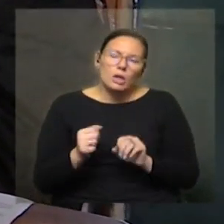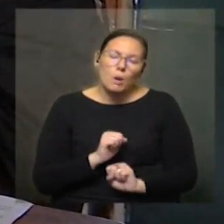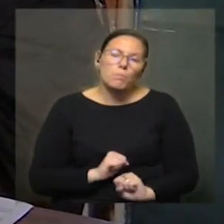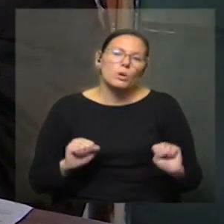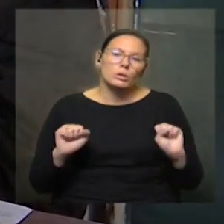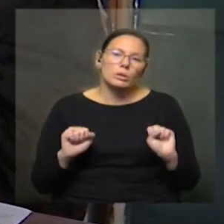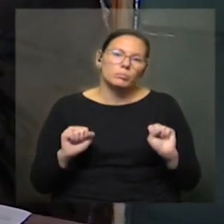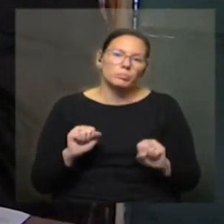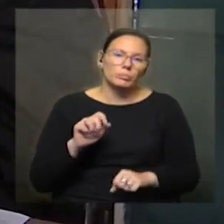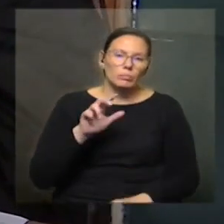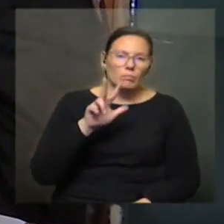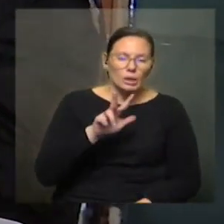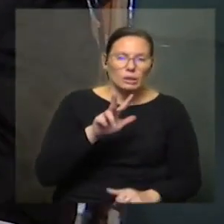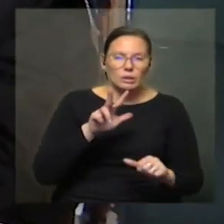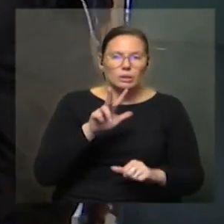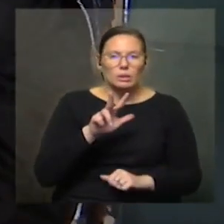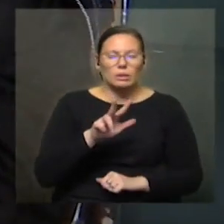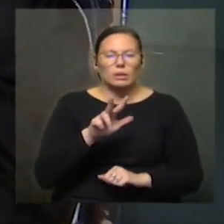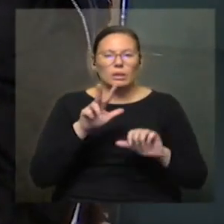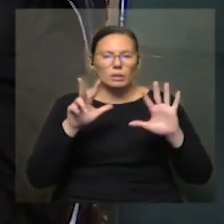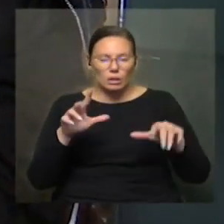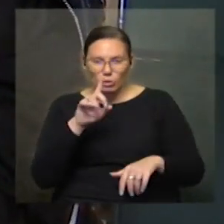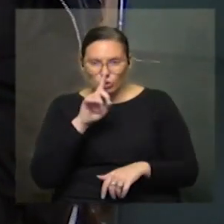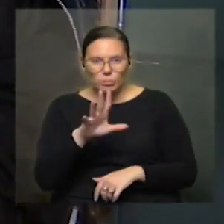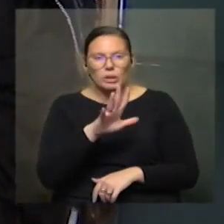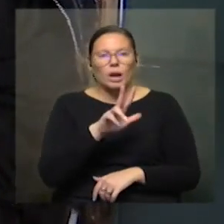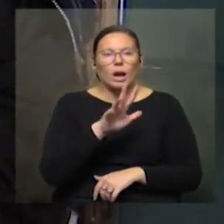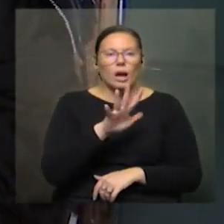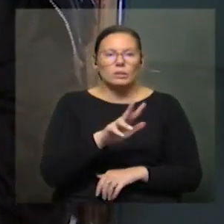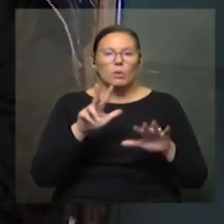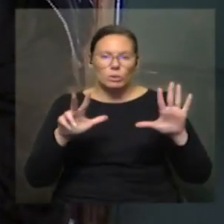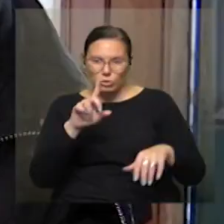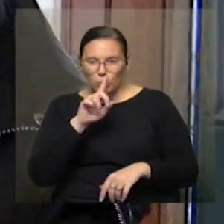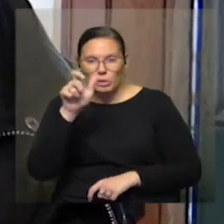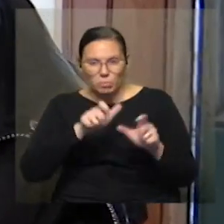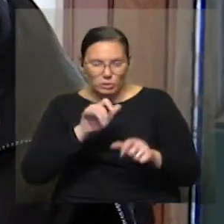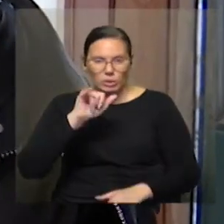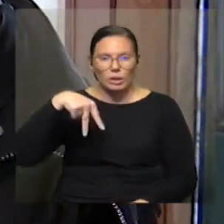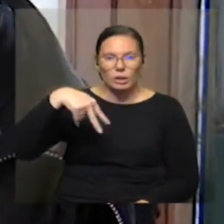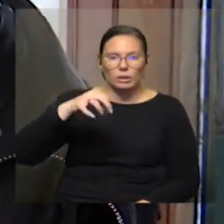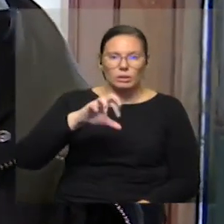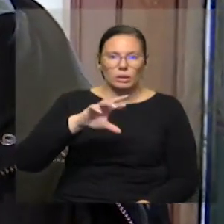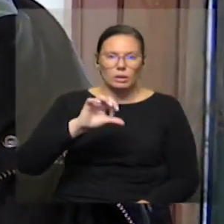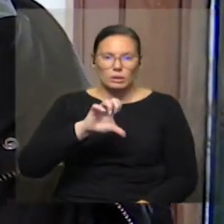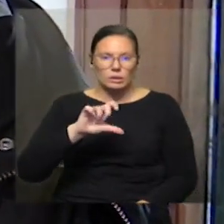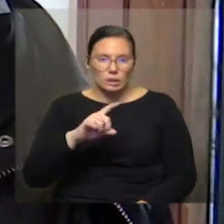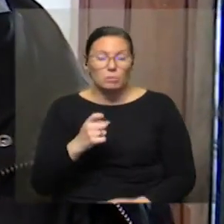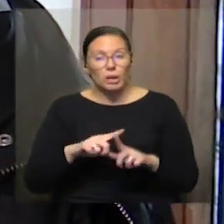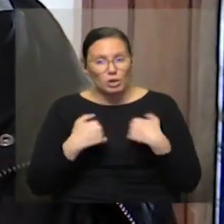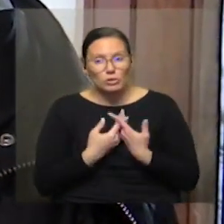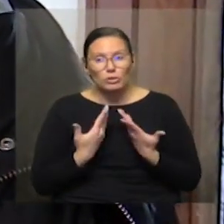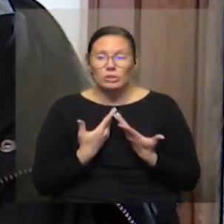llegar a haber desde 38.000 a 58.000 personas intersex en Uruguay. Para nosotros sería muy reparador